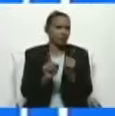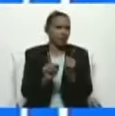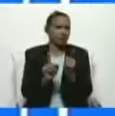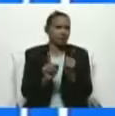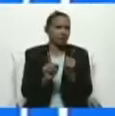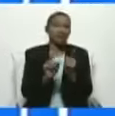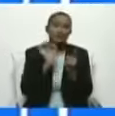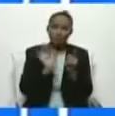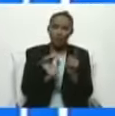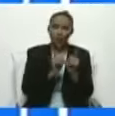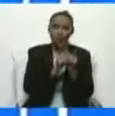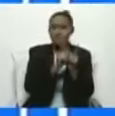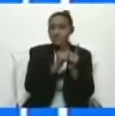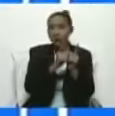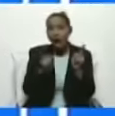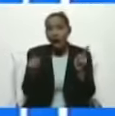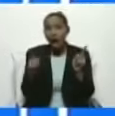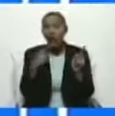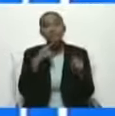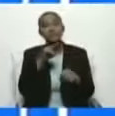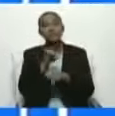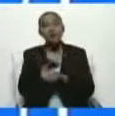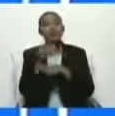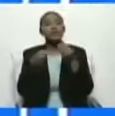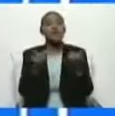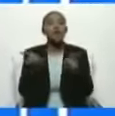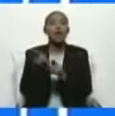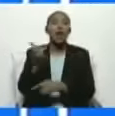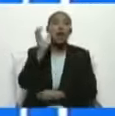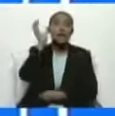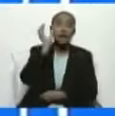Van a cantar fraude y van a ser como Capriles.